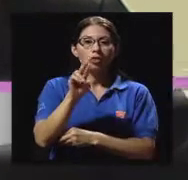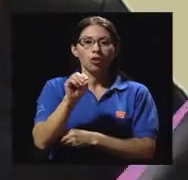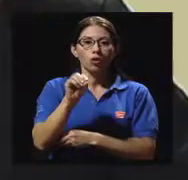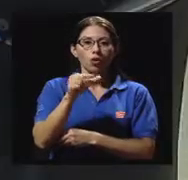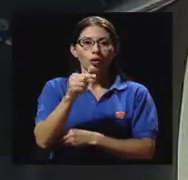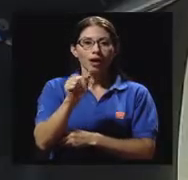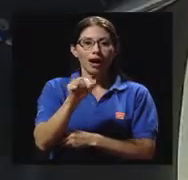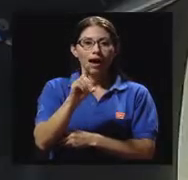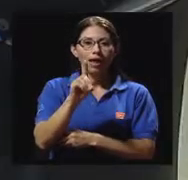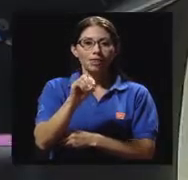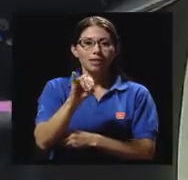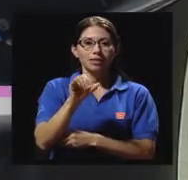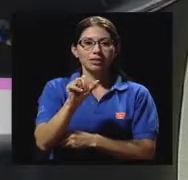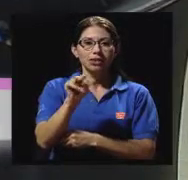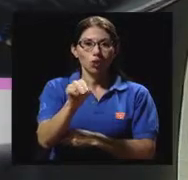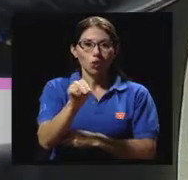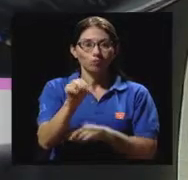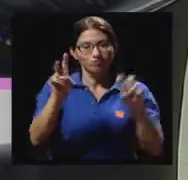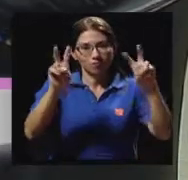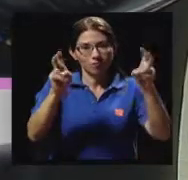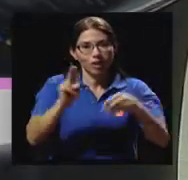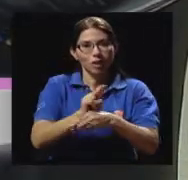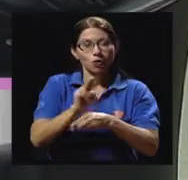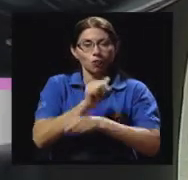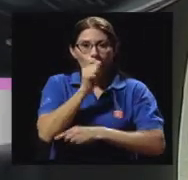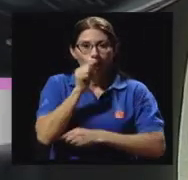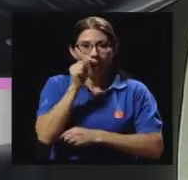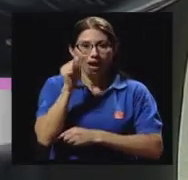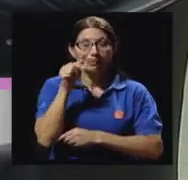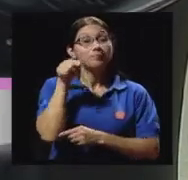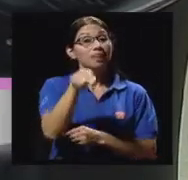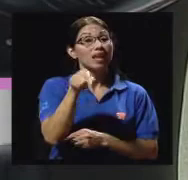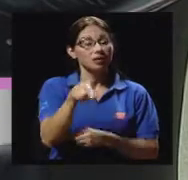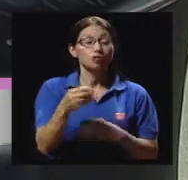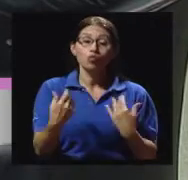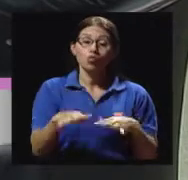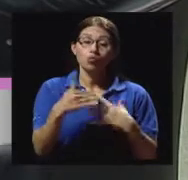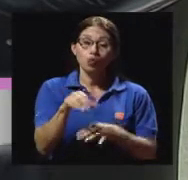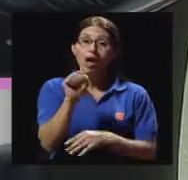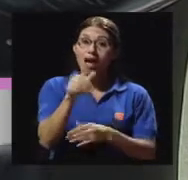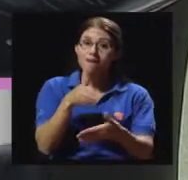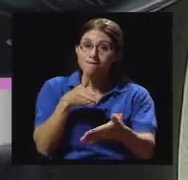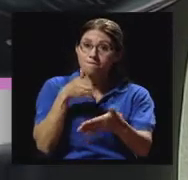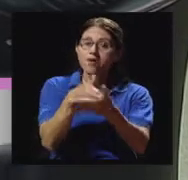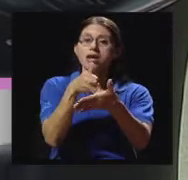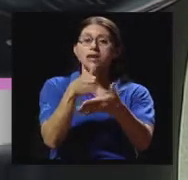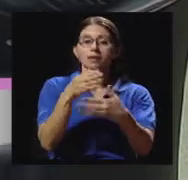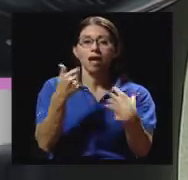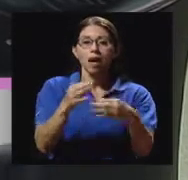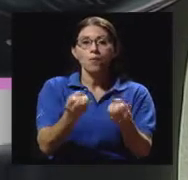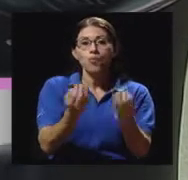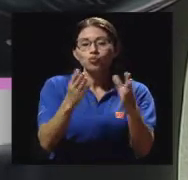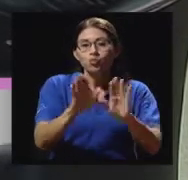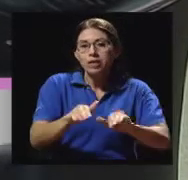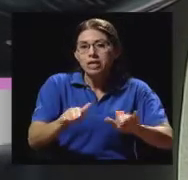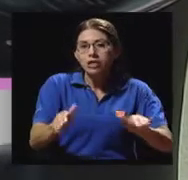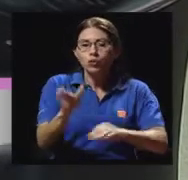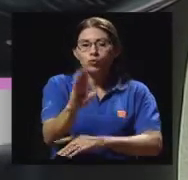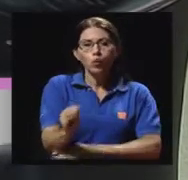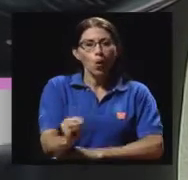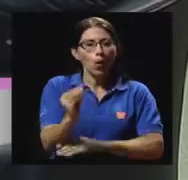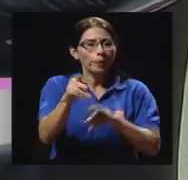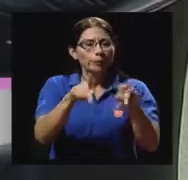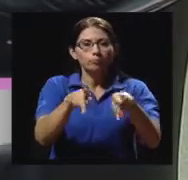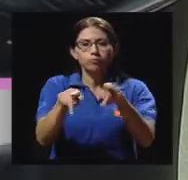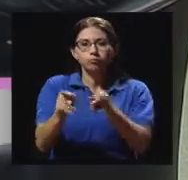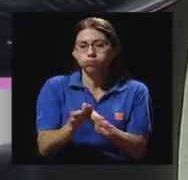drogas. Claro, es un problema pues que afecta y aqueja mucho a niños, a jóvenes, a la población en general, por todo lo